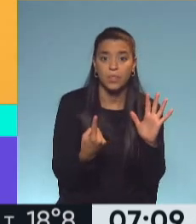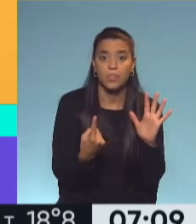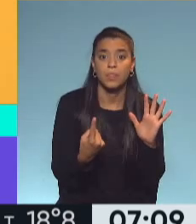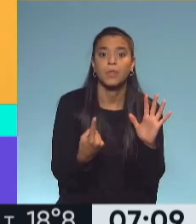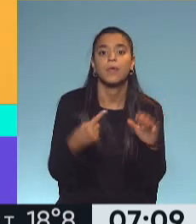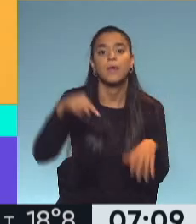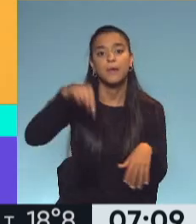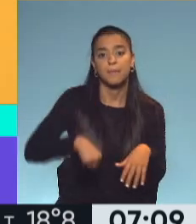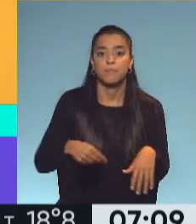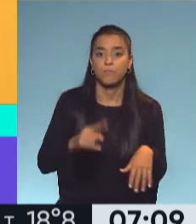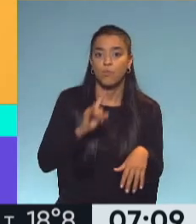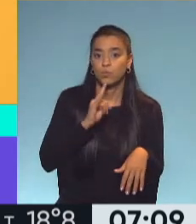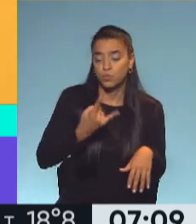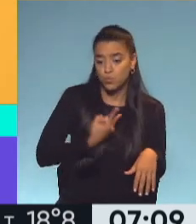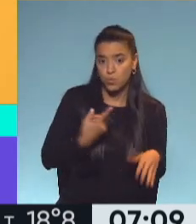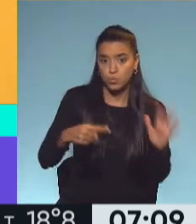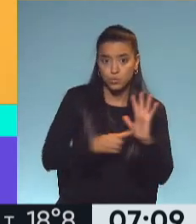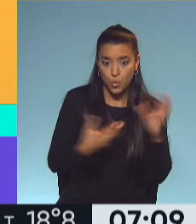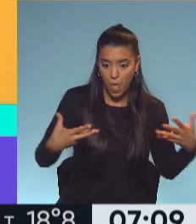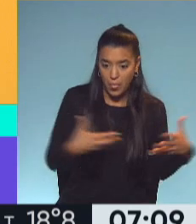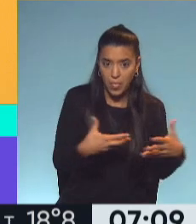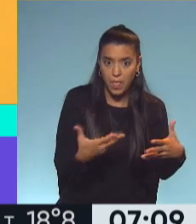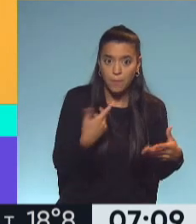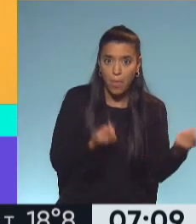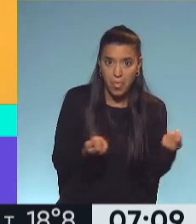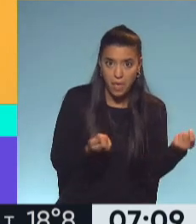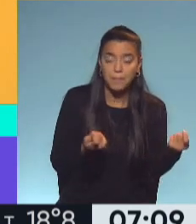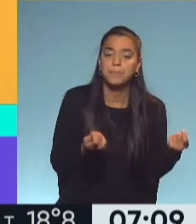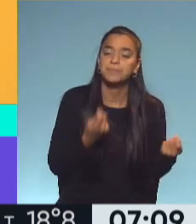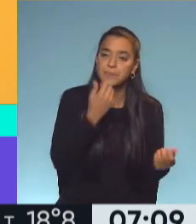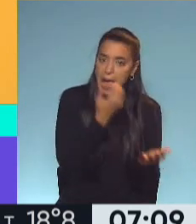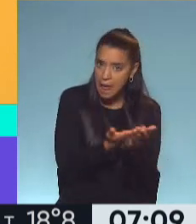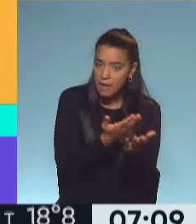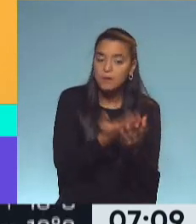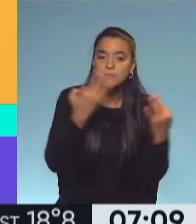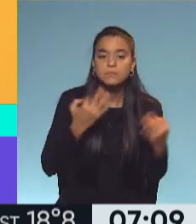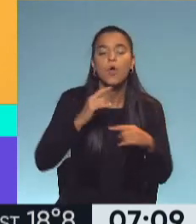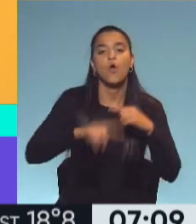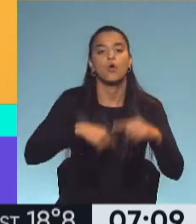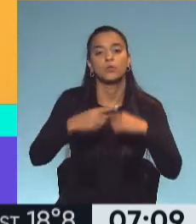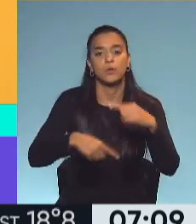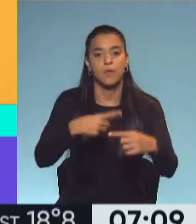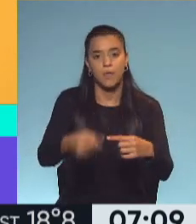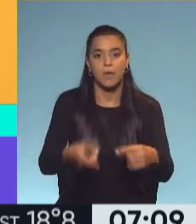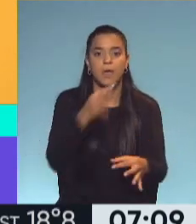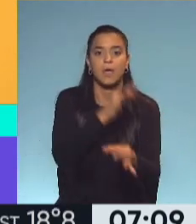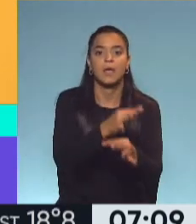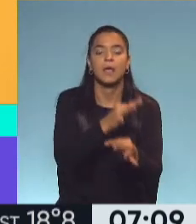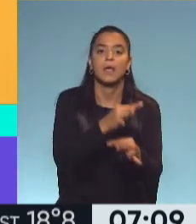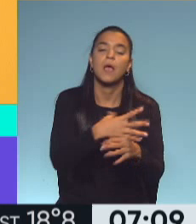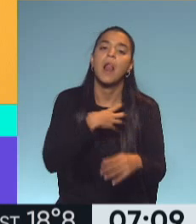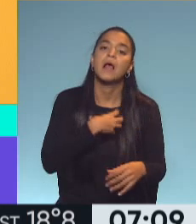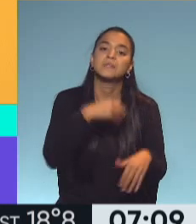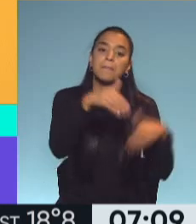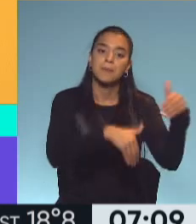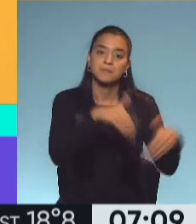a partir de la autonomía con la que cuenta la ciudad, debemos garantizar la continuidad de las clases